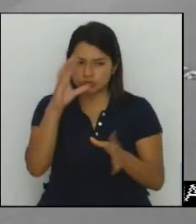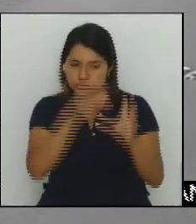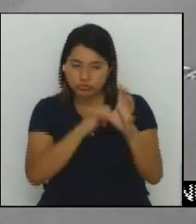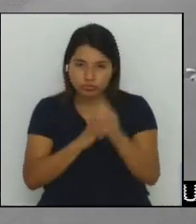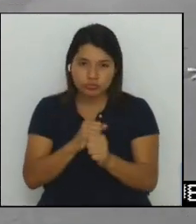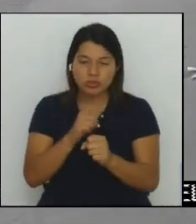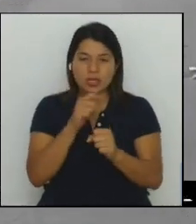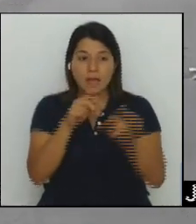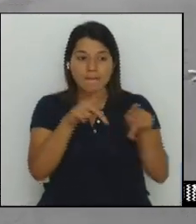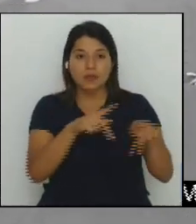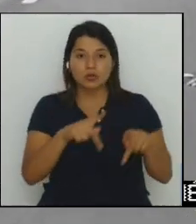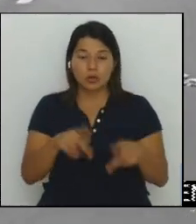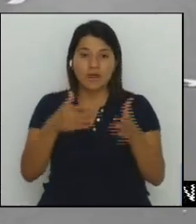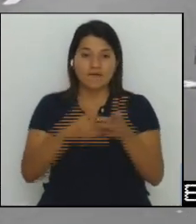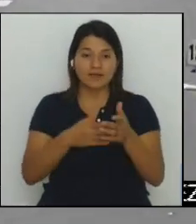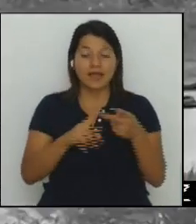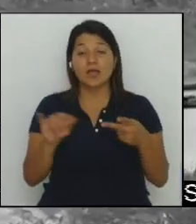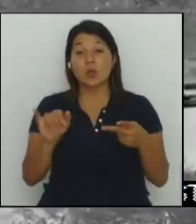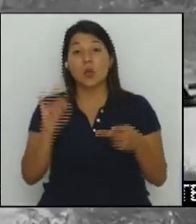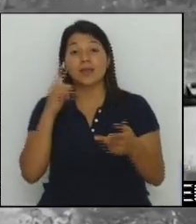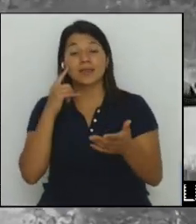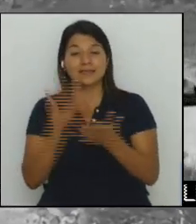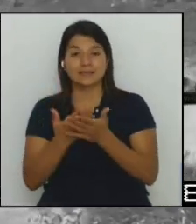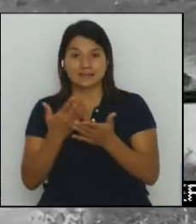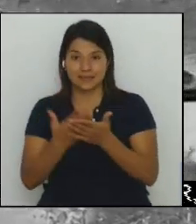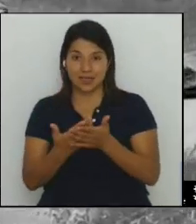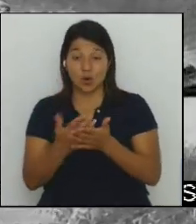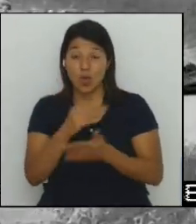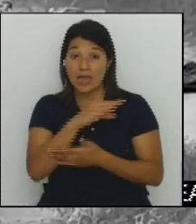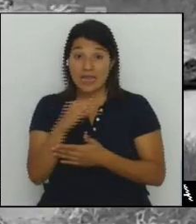testigos y la información que dan debe aportar al caso.